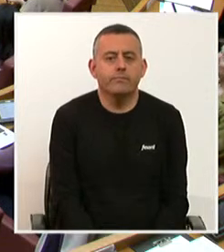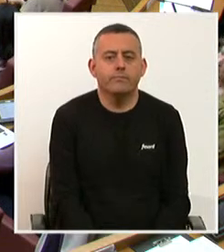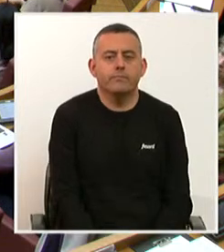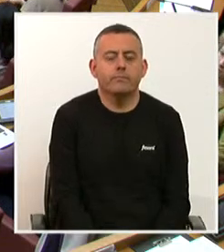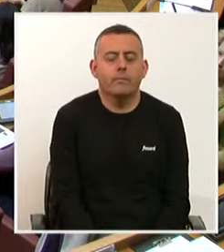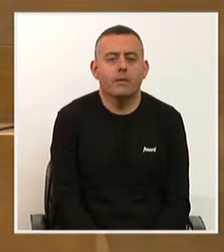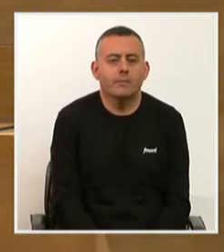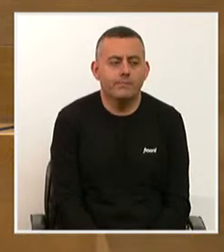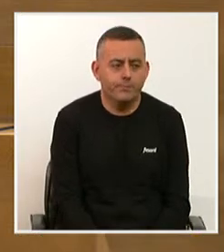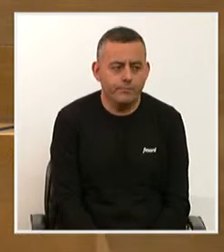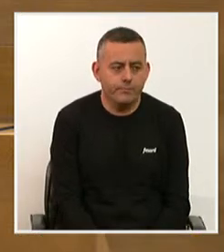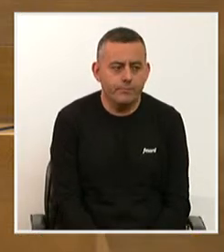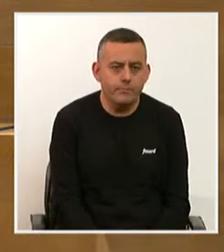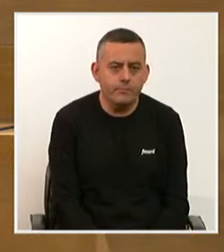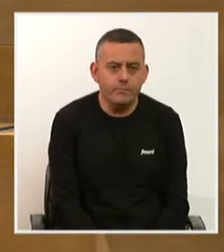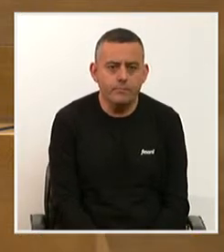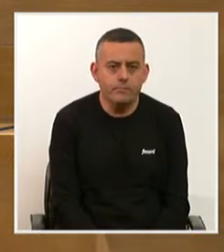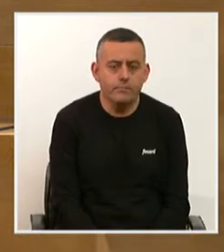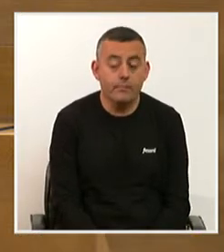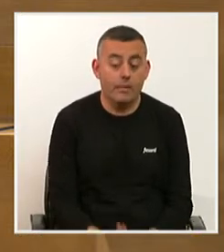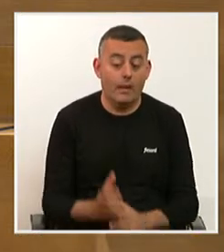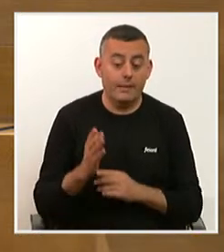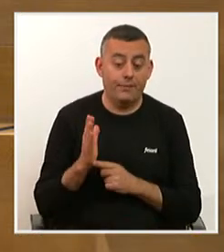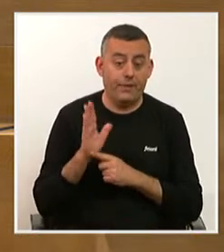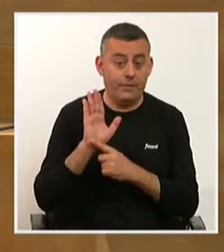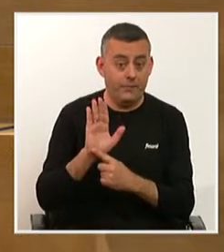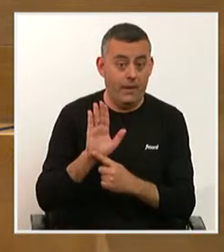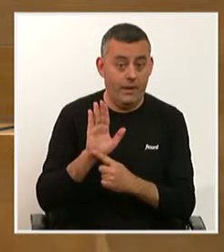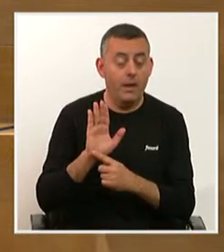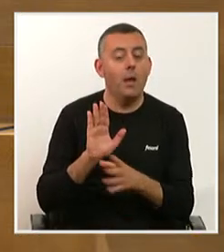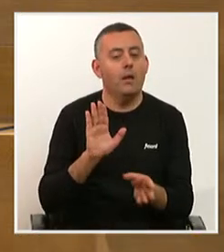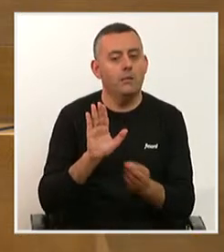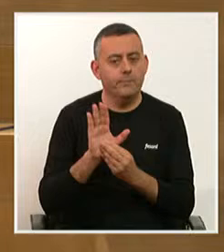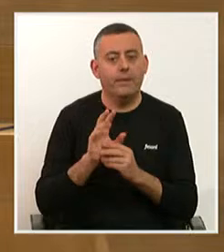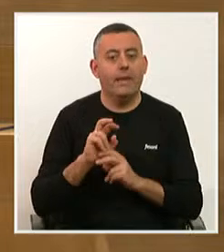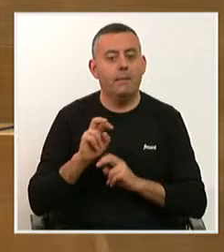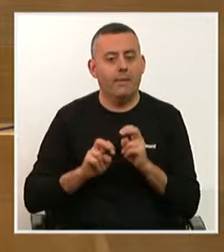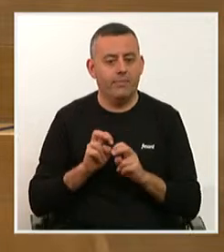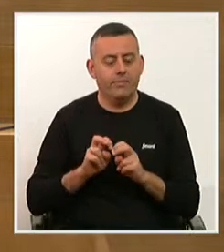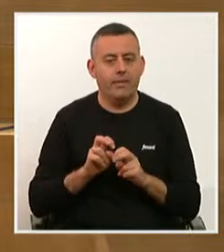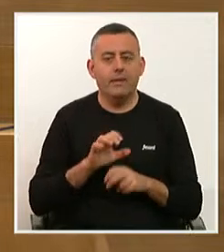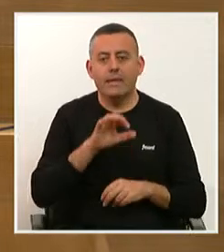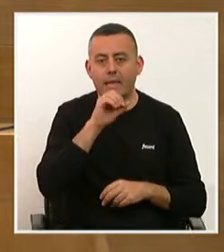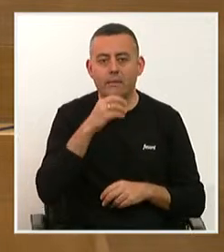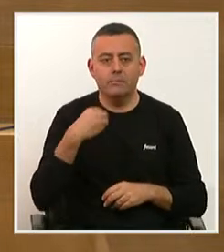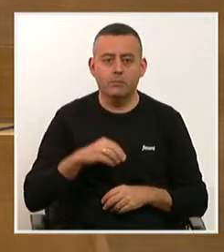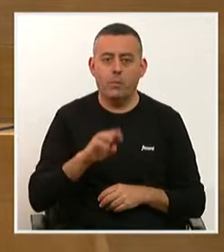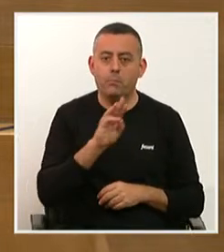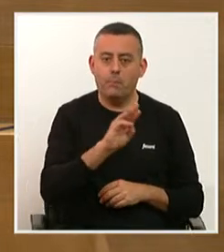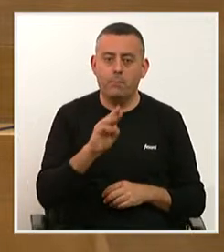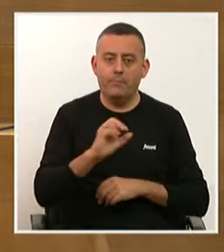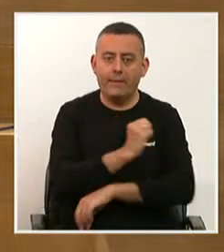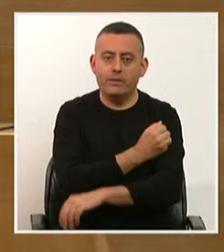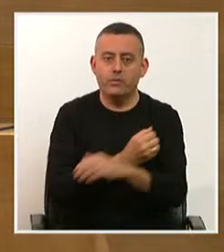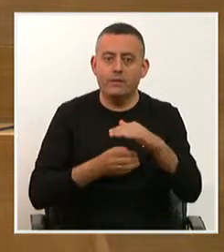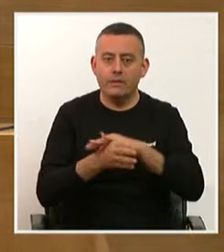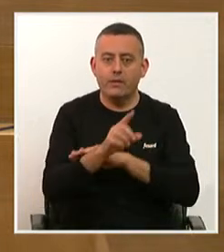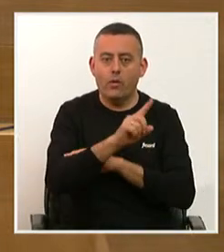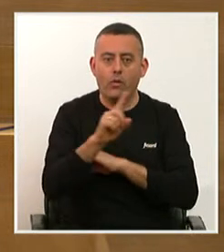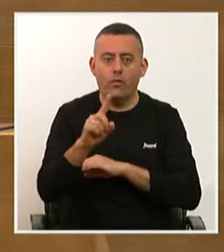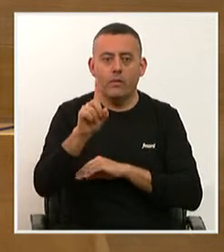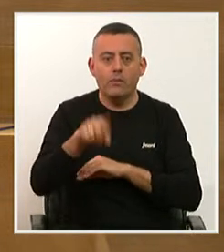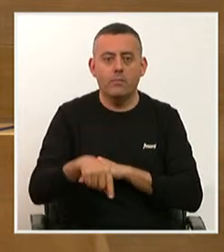gracias esta iniciativa se ha presentado una enmienda por el grupo parlamentario popular registro de entrada 11